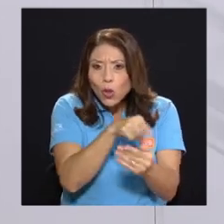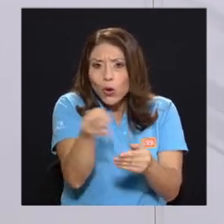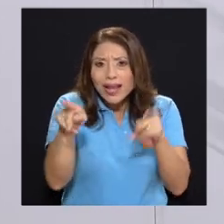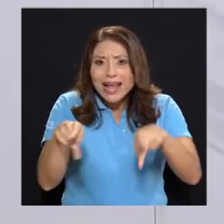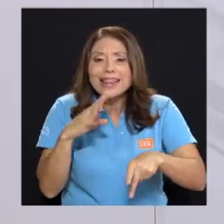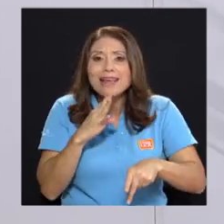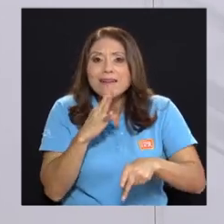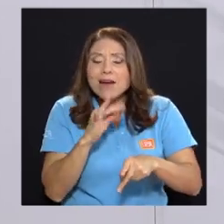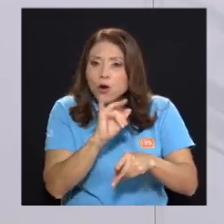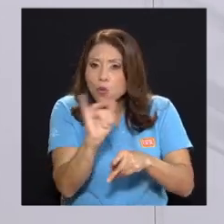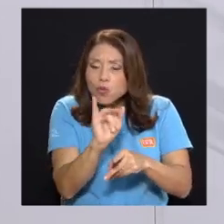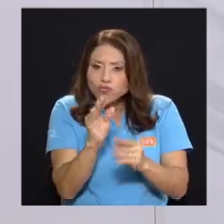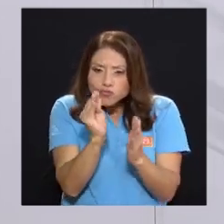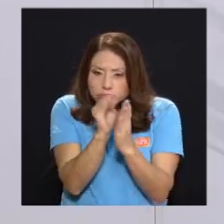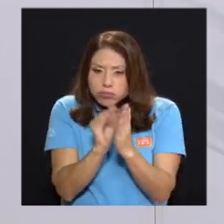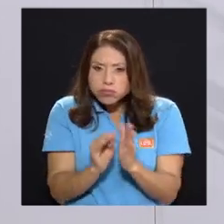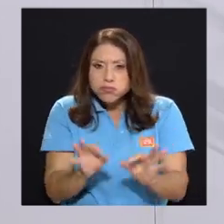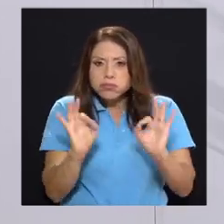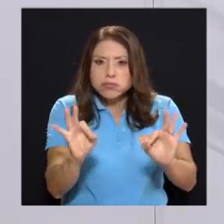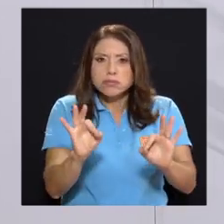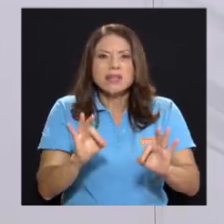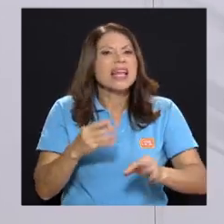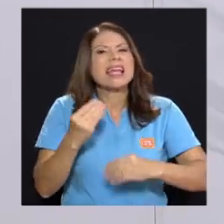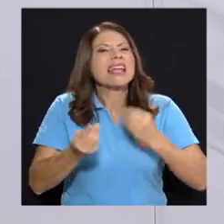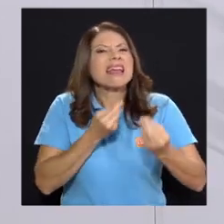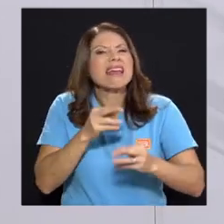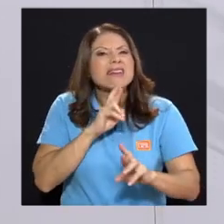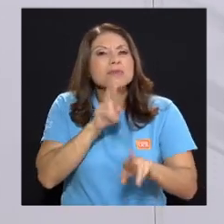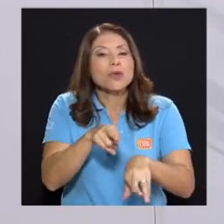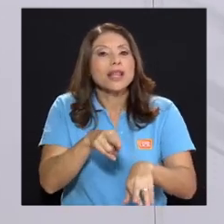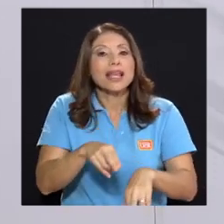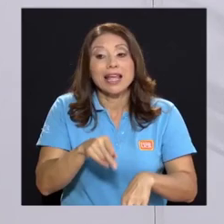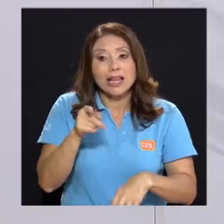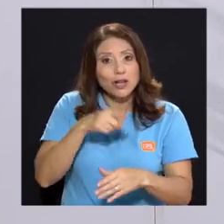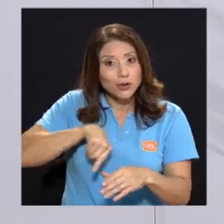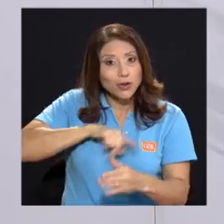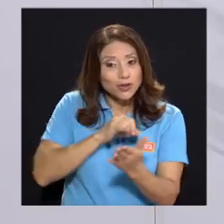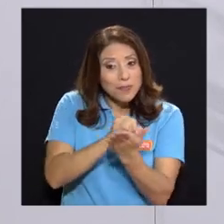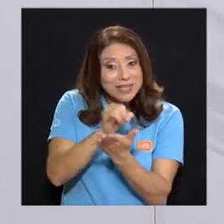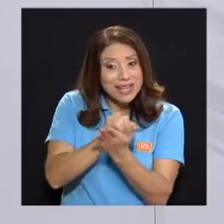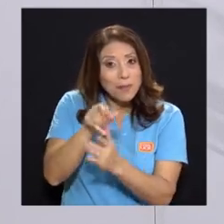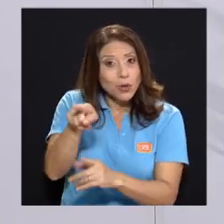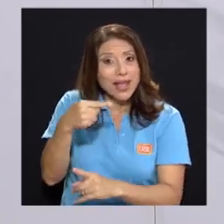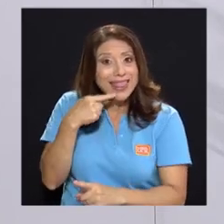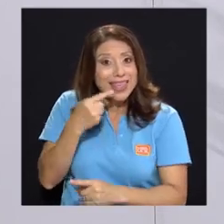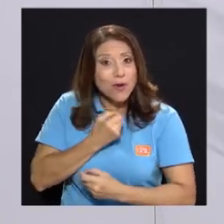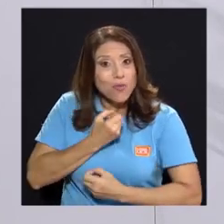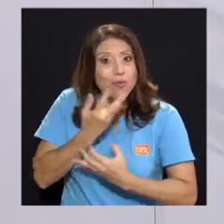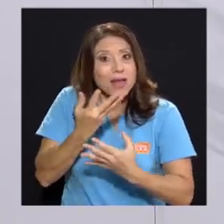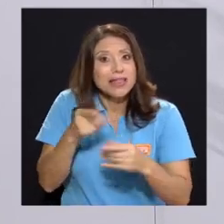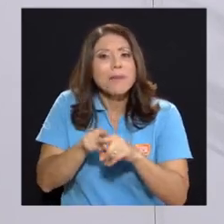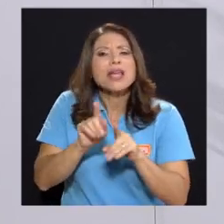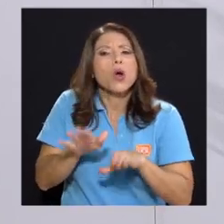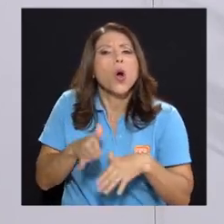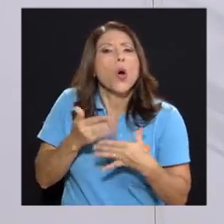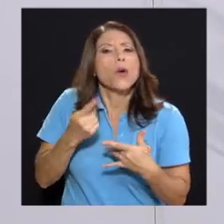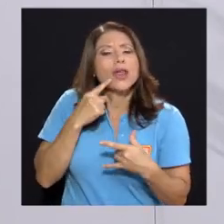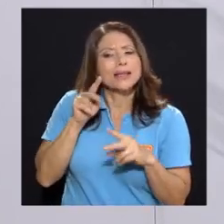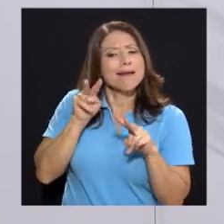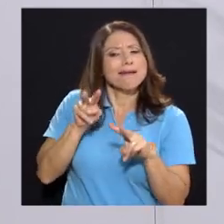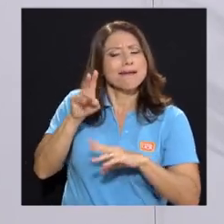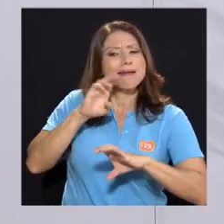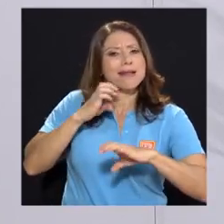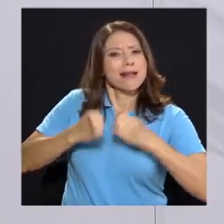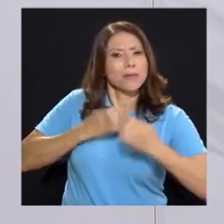sale en primer lugar también investigamos no solo lo que dijo sino cómo lo decíamos llevamos una cosa de las emociones y todo en la parte del